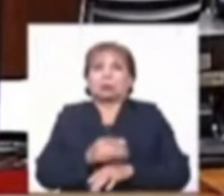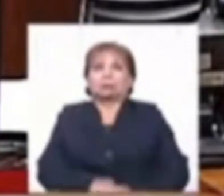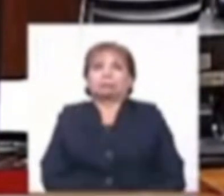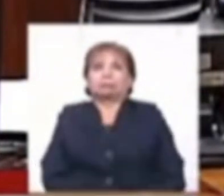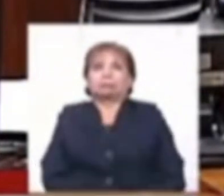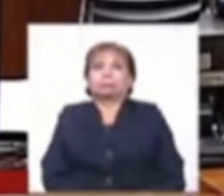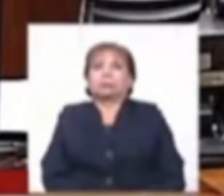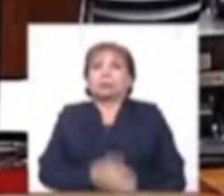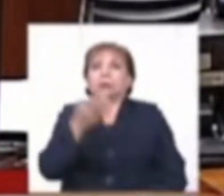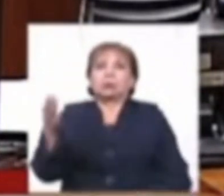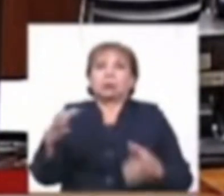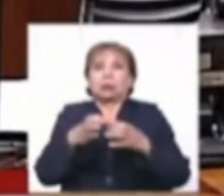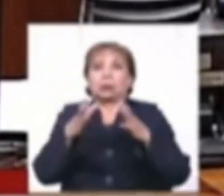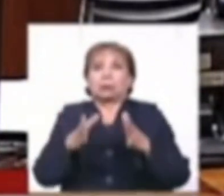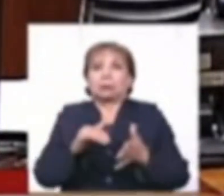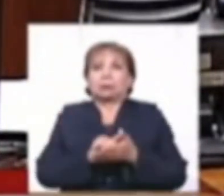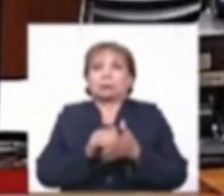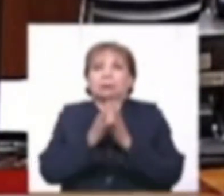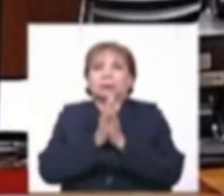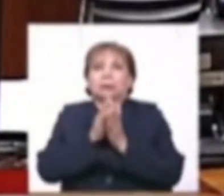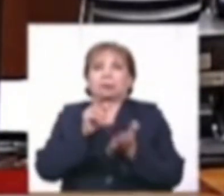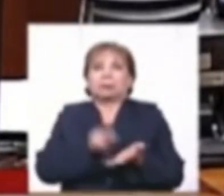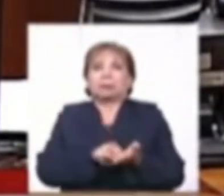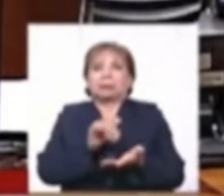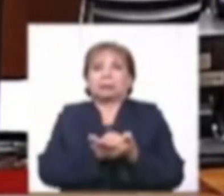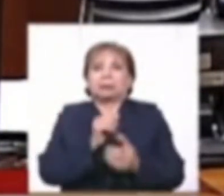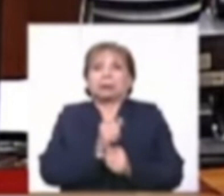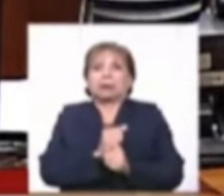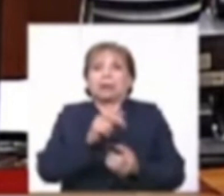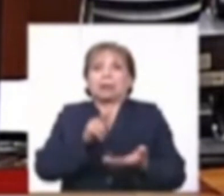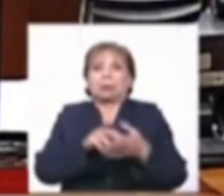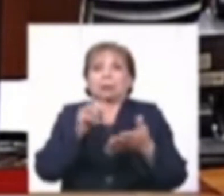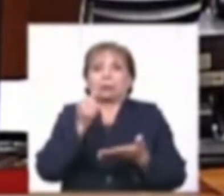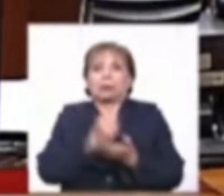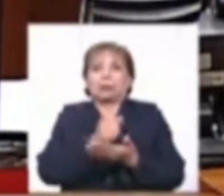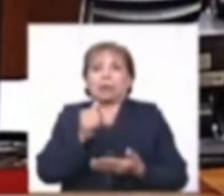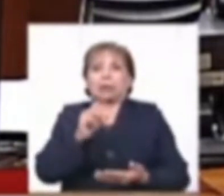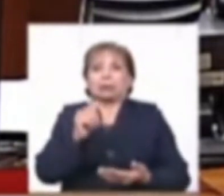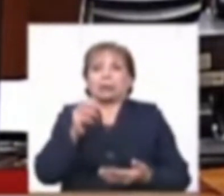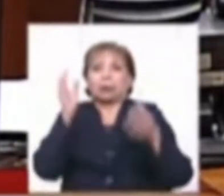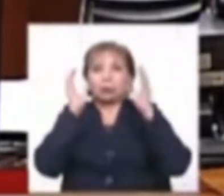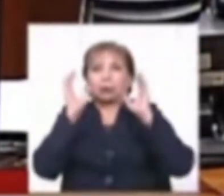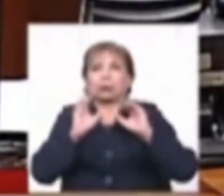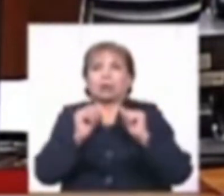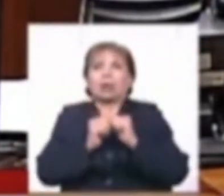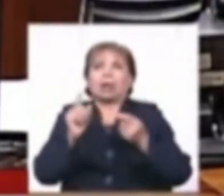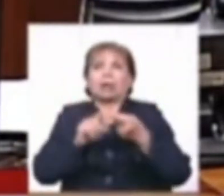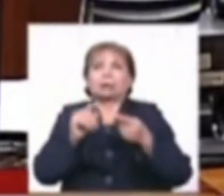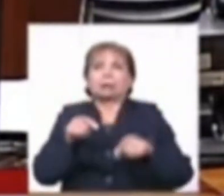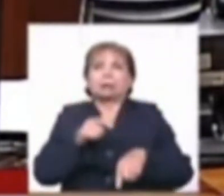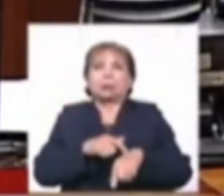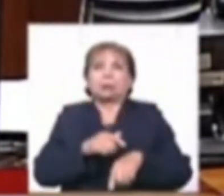acusadora señores congresistas se solicita la la dispensa del trámite de aprobación del acta para ejecutar lo acordado hasta el